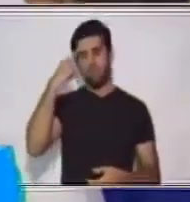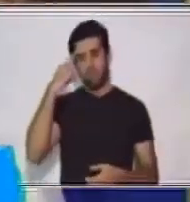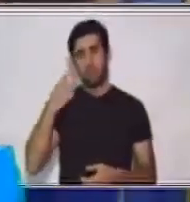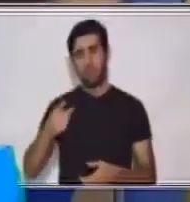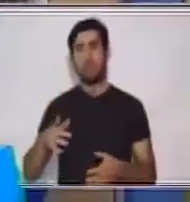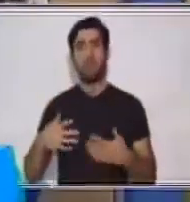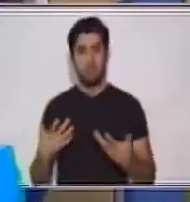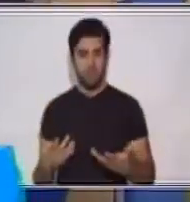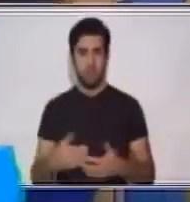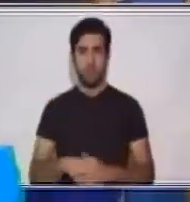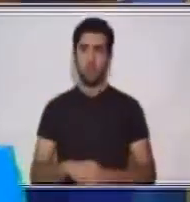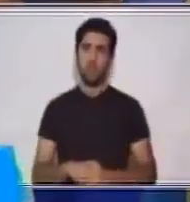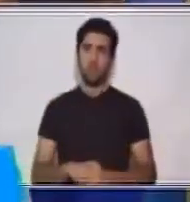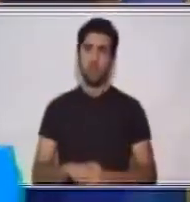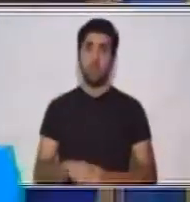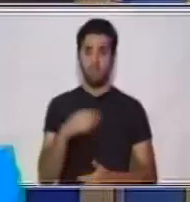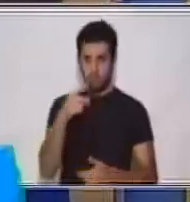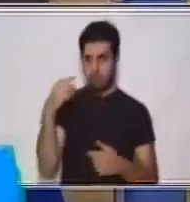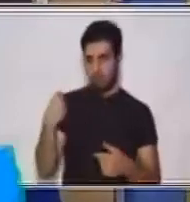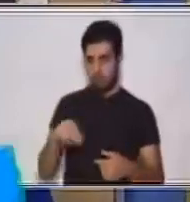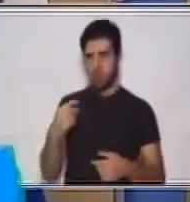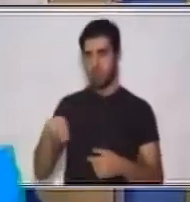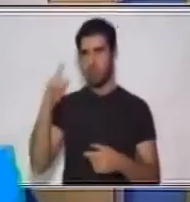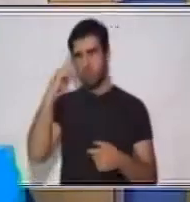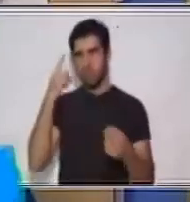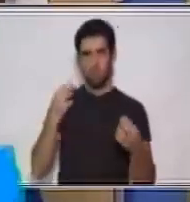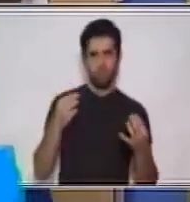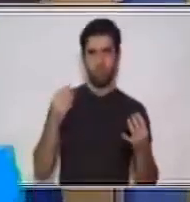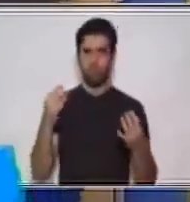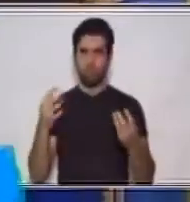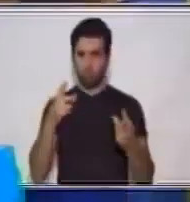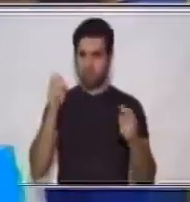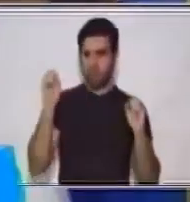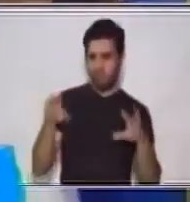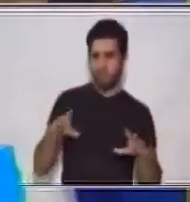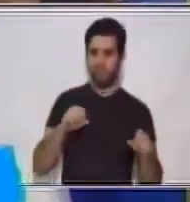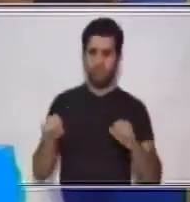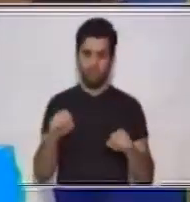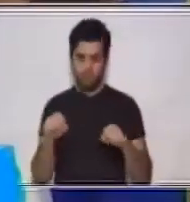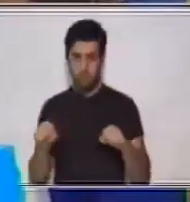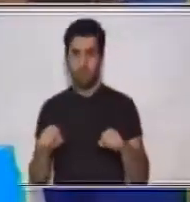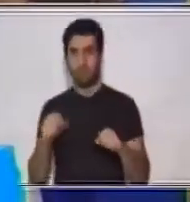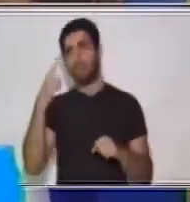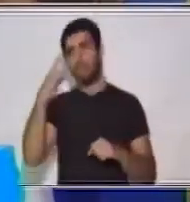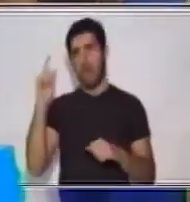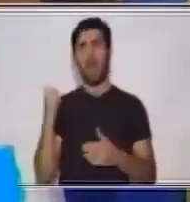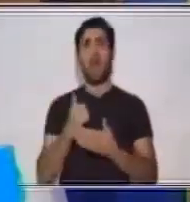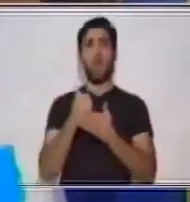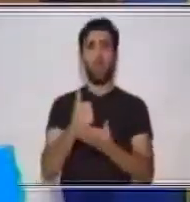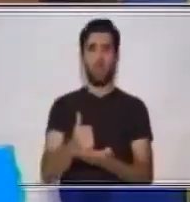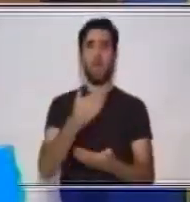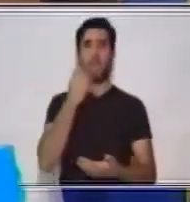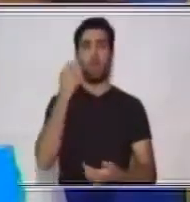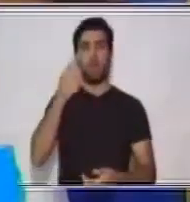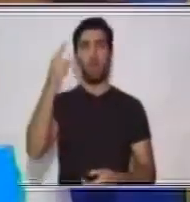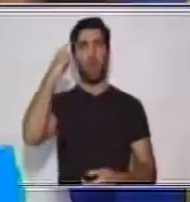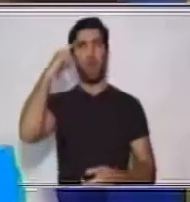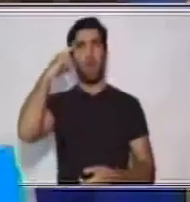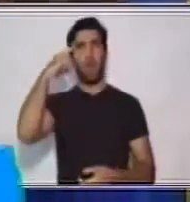Muy bien, tenemos que agilizar un poquito. La habilidad numérica nos sirve para eso, para que nosotros aquí en la